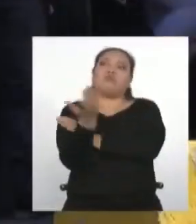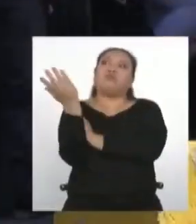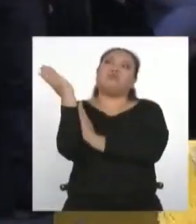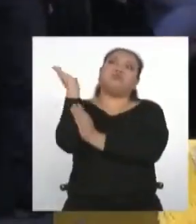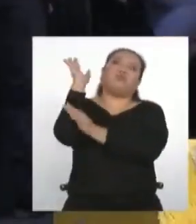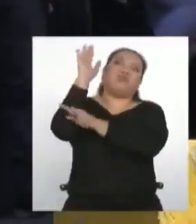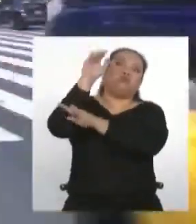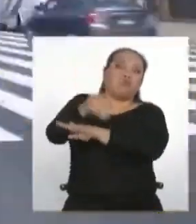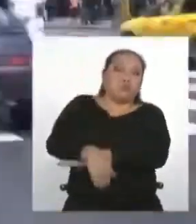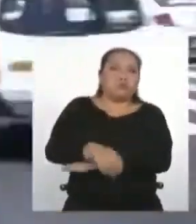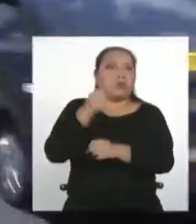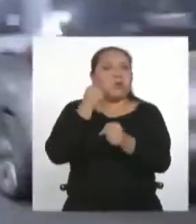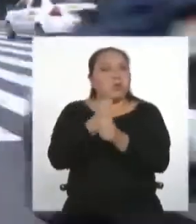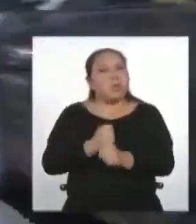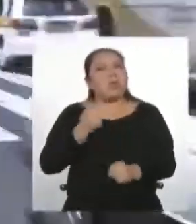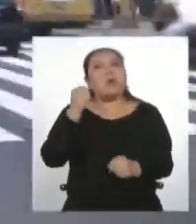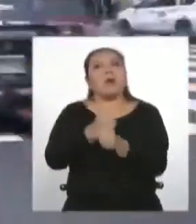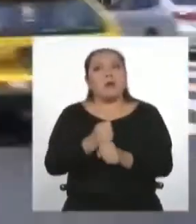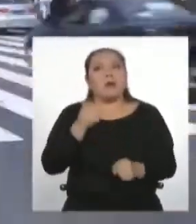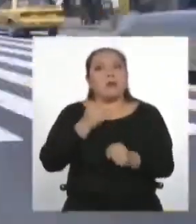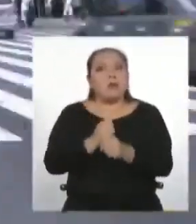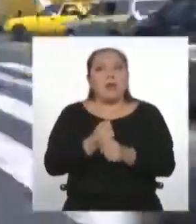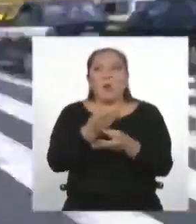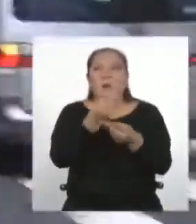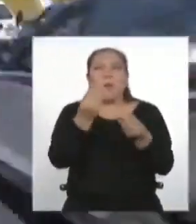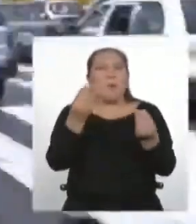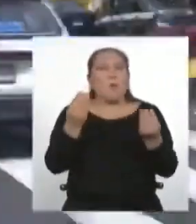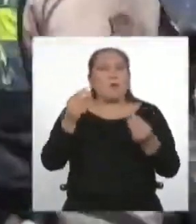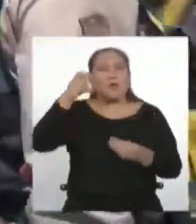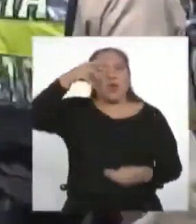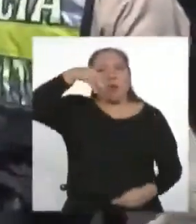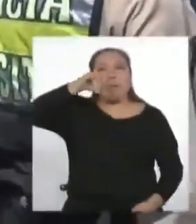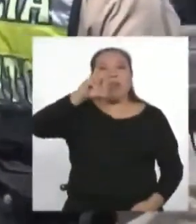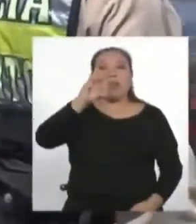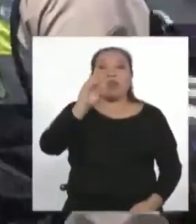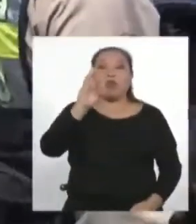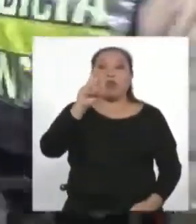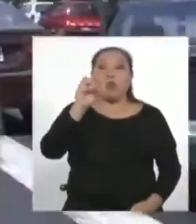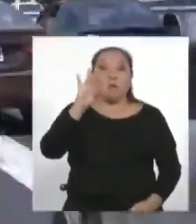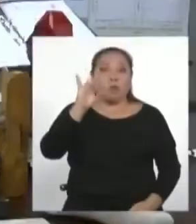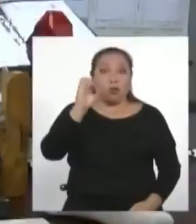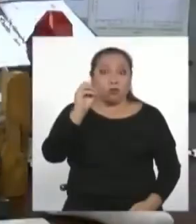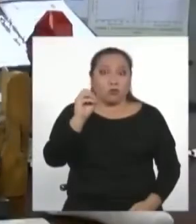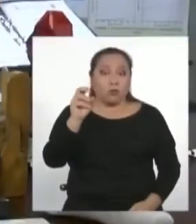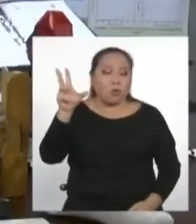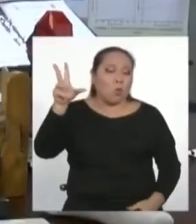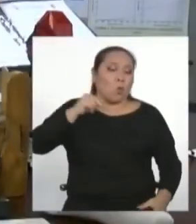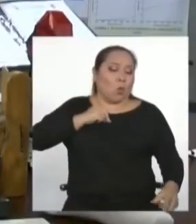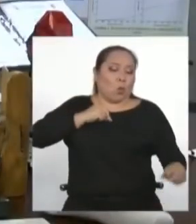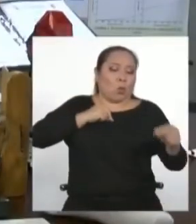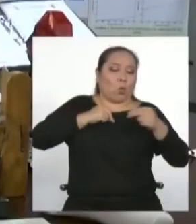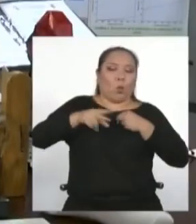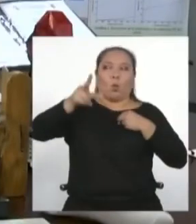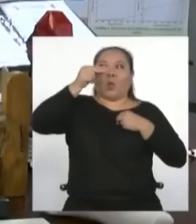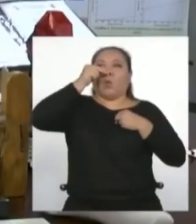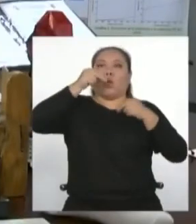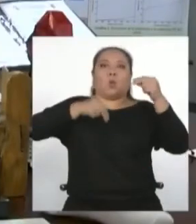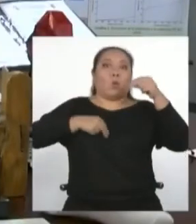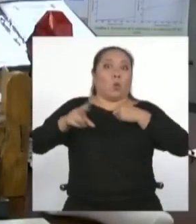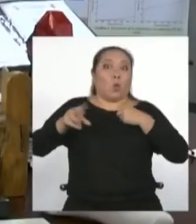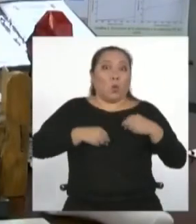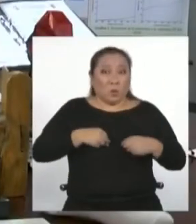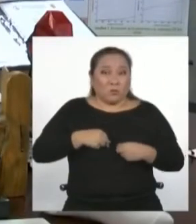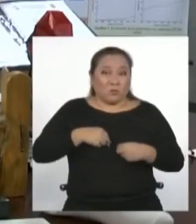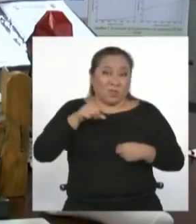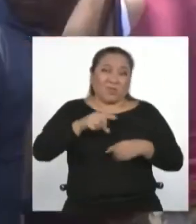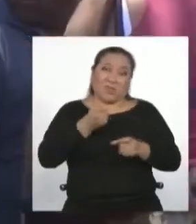trabajo donde tanto los microbios como la radiación solar pueden dañarlos. En los hospitales o en